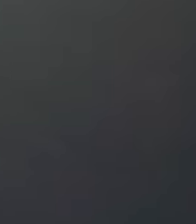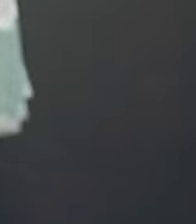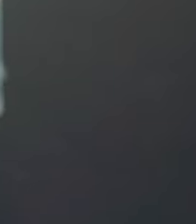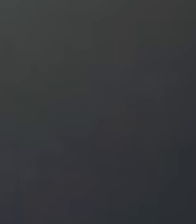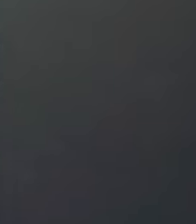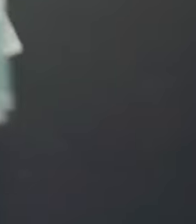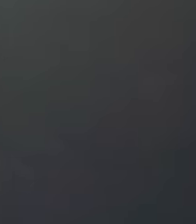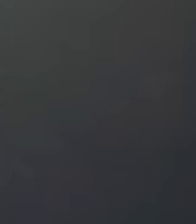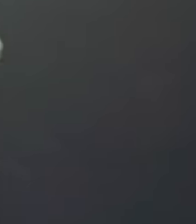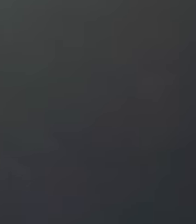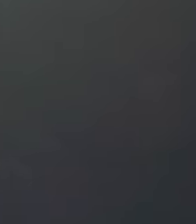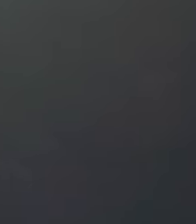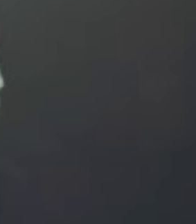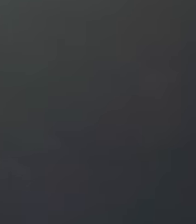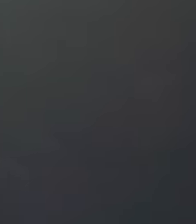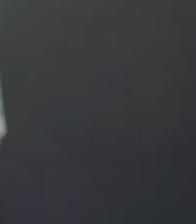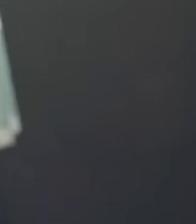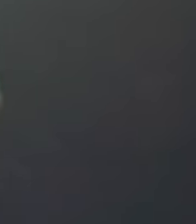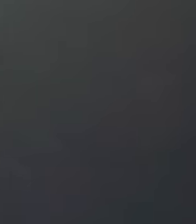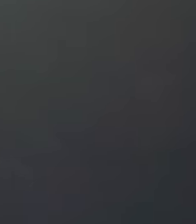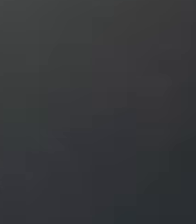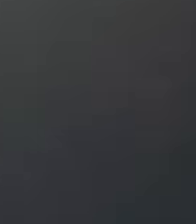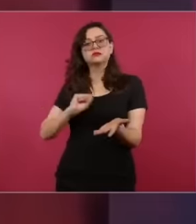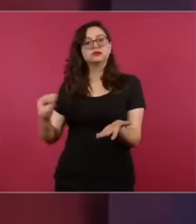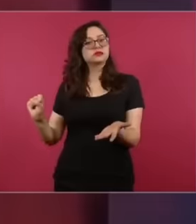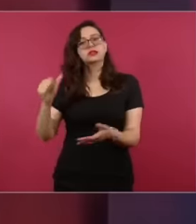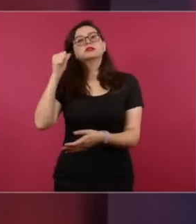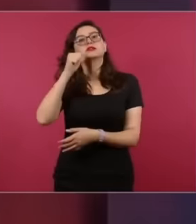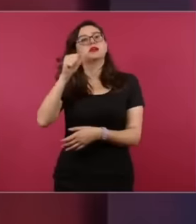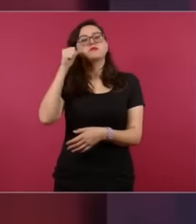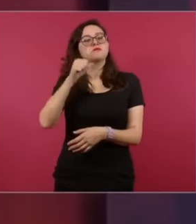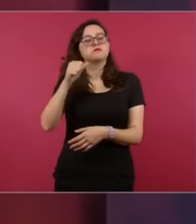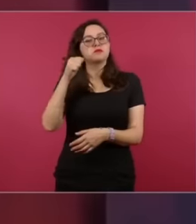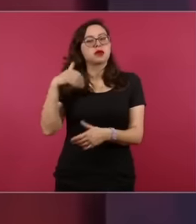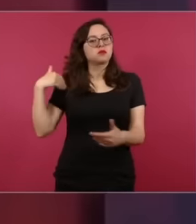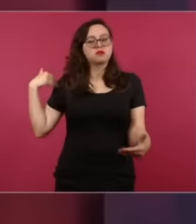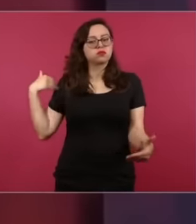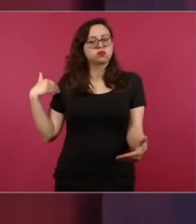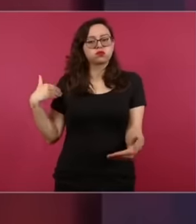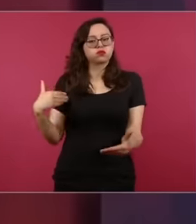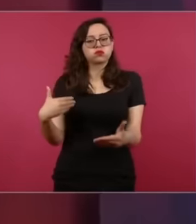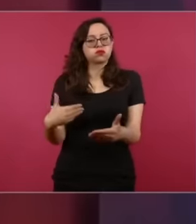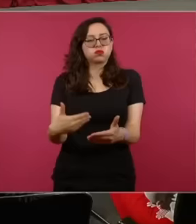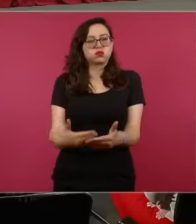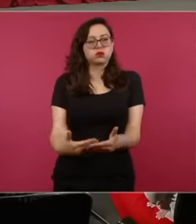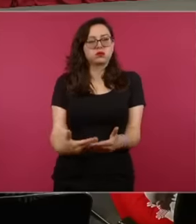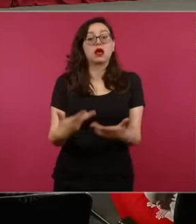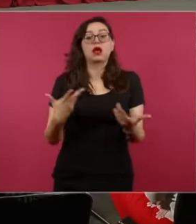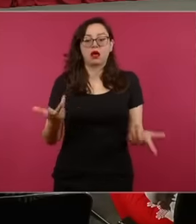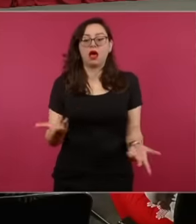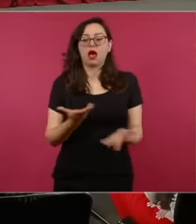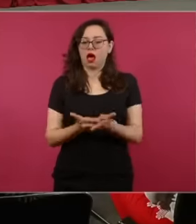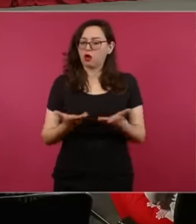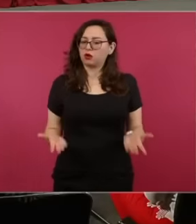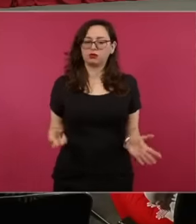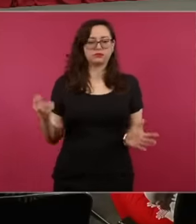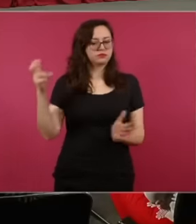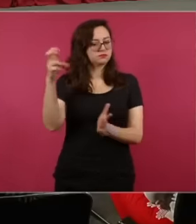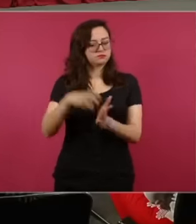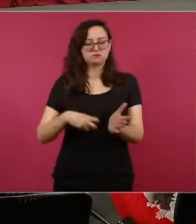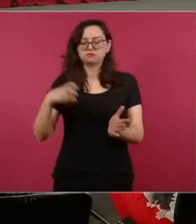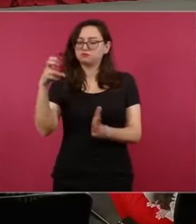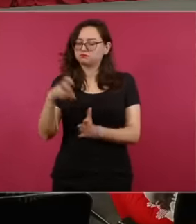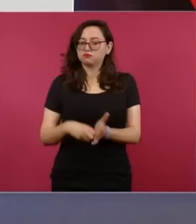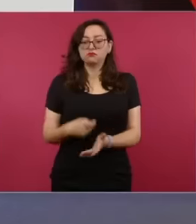complemento para llegar al 100% de las personas que se están jubilando con menos del